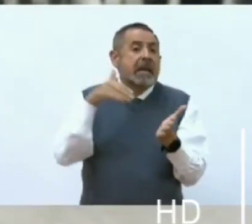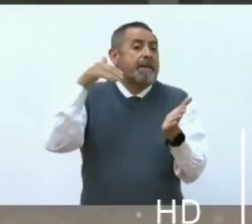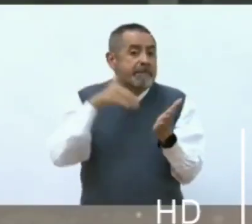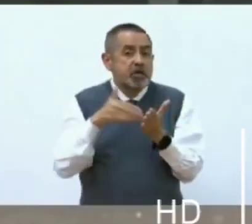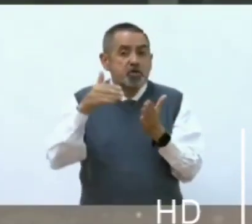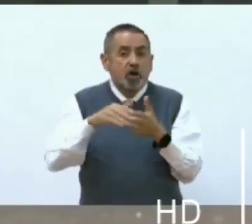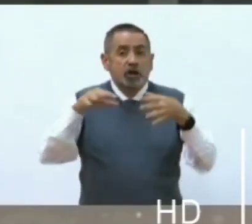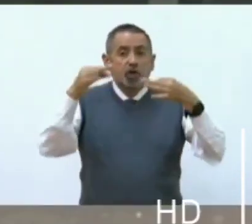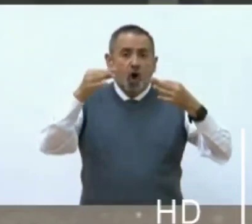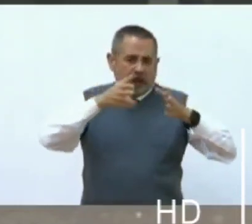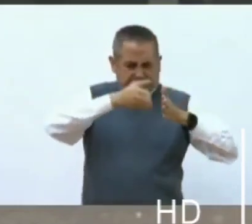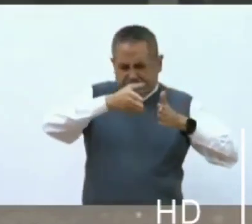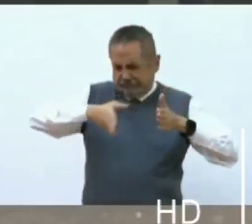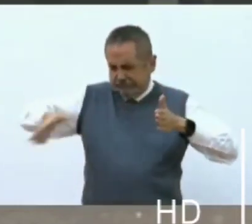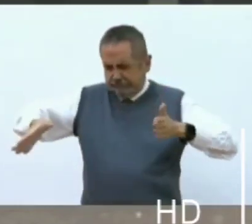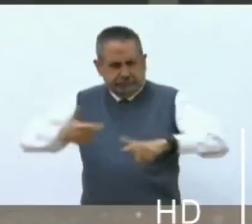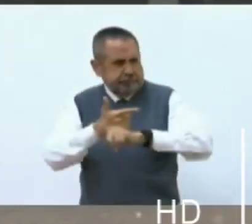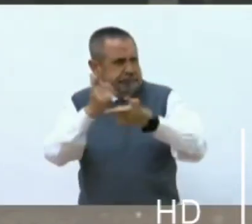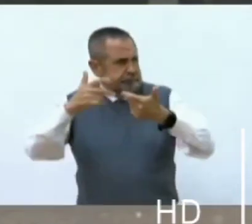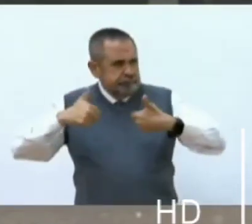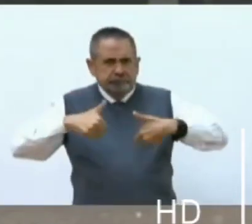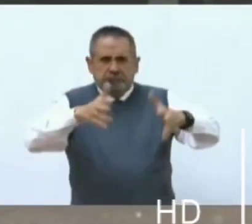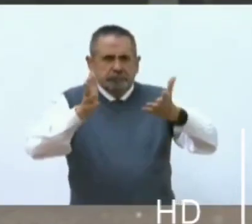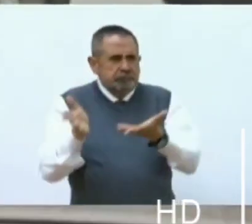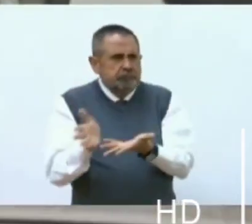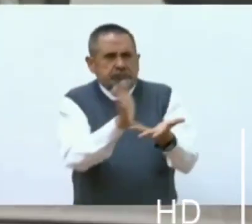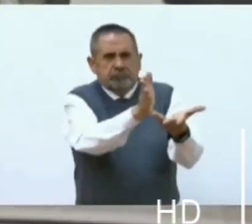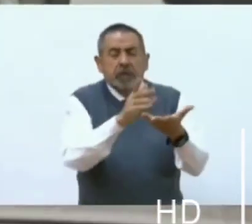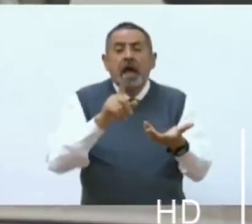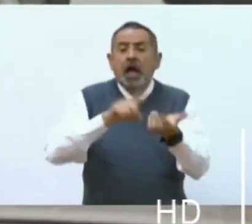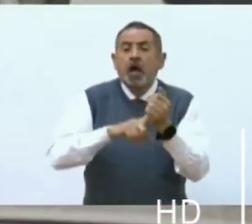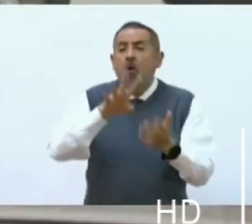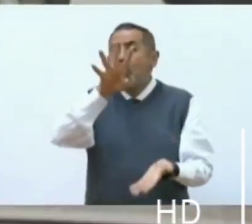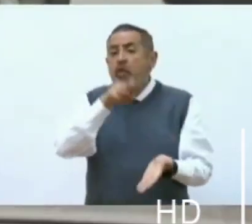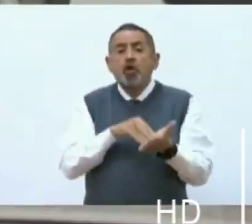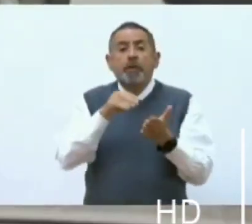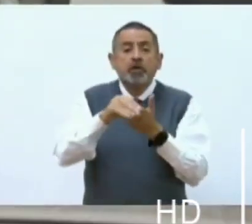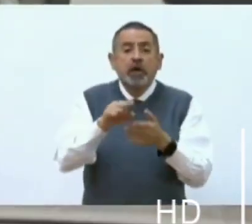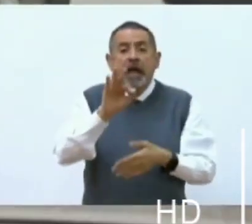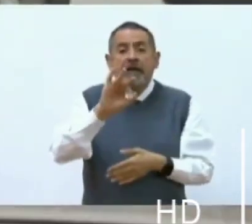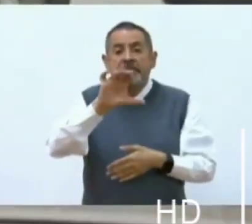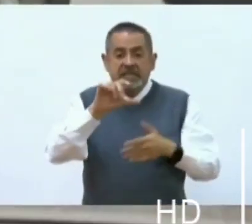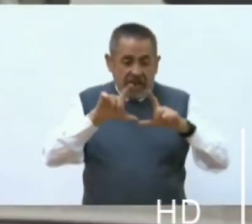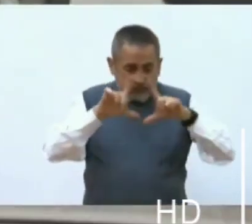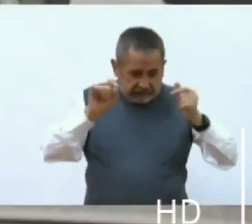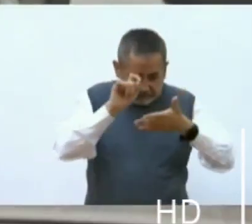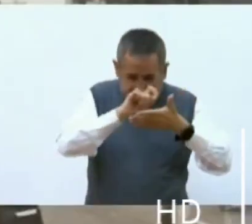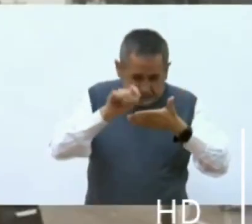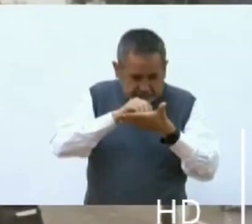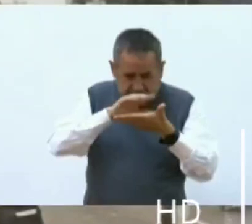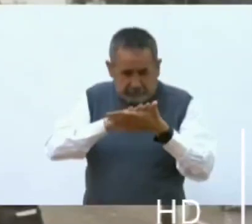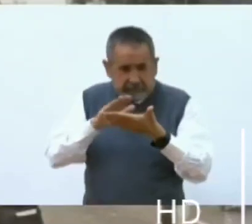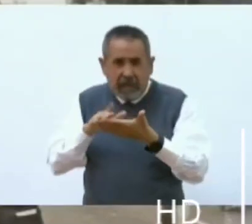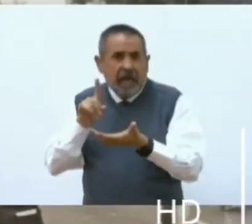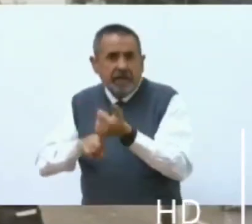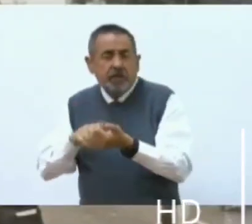los 12 mil millones de fojas, así como los 4 millones de fichas de inteligencia. Además, se lograron